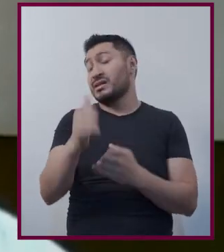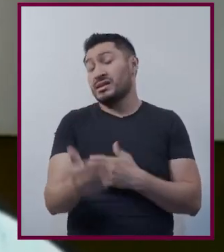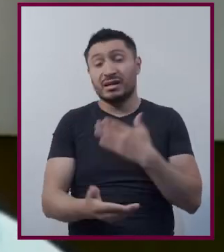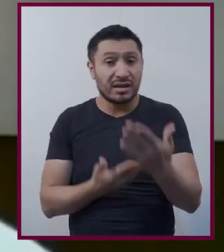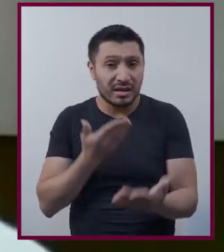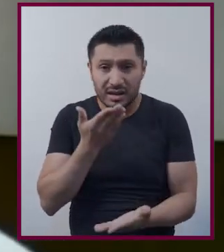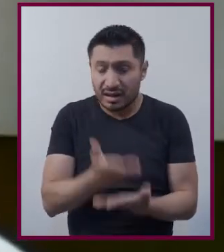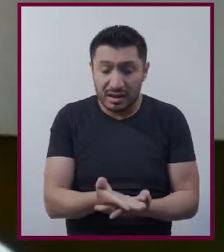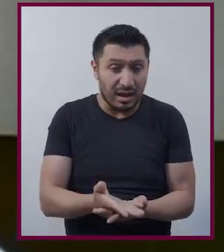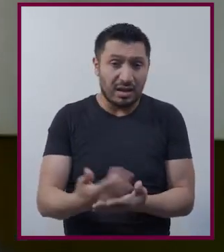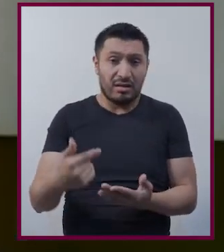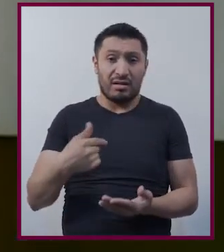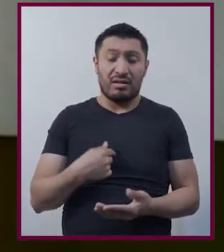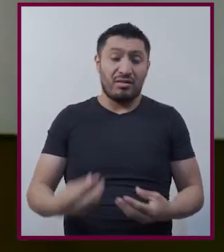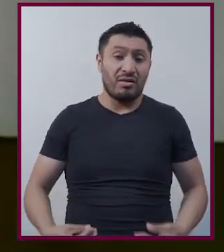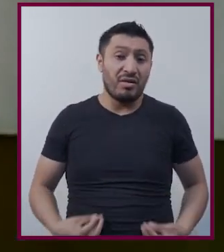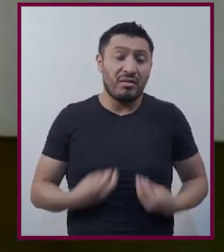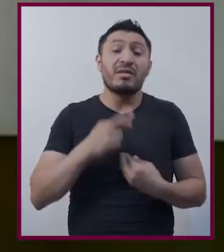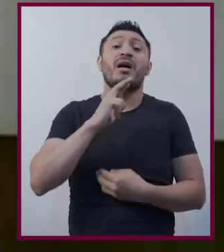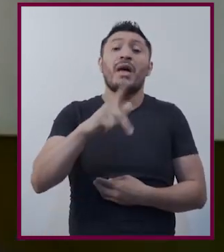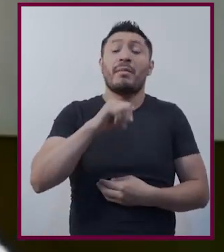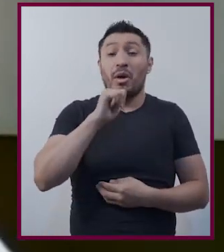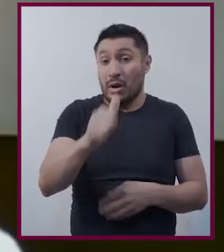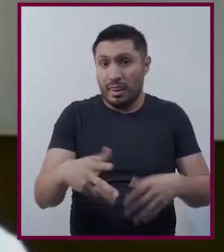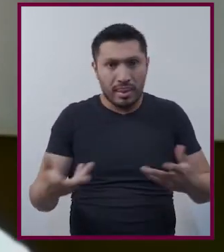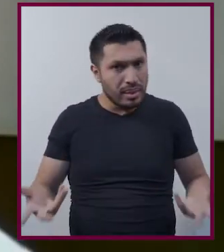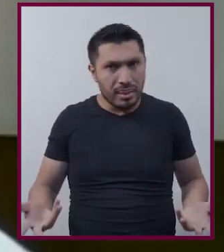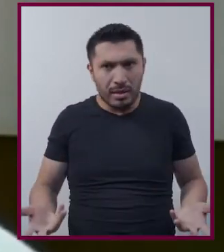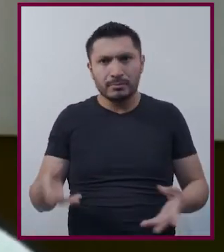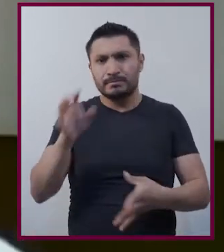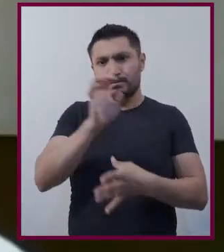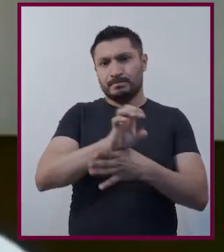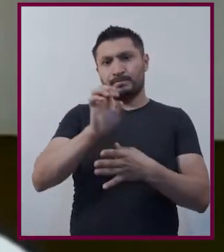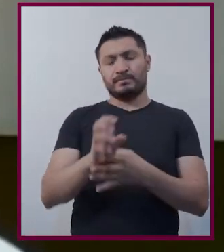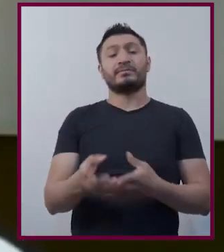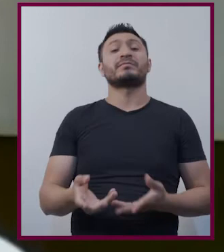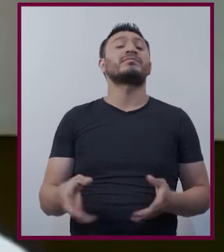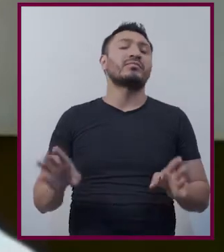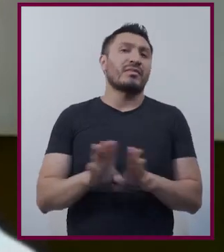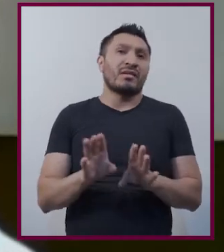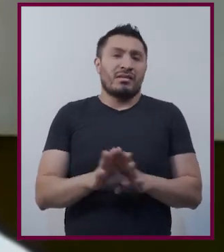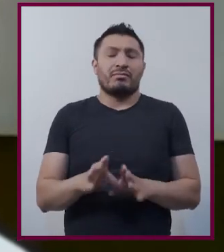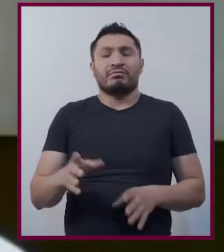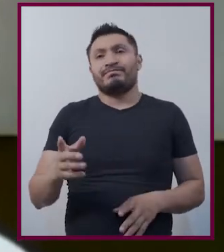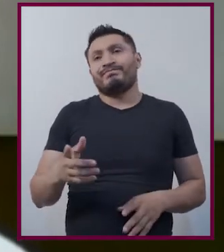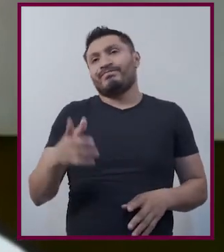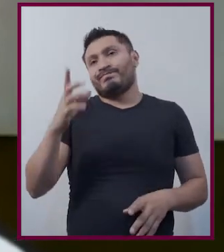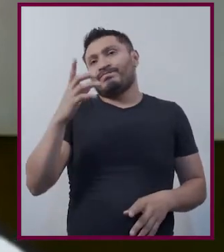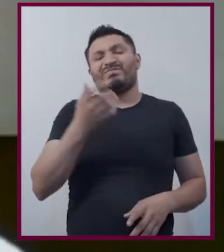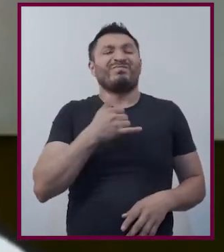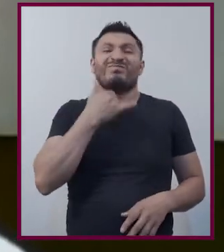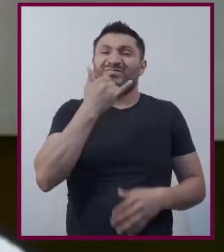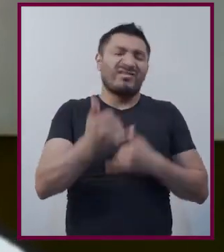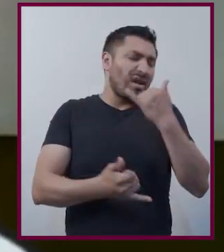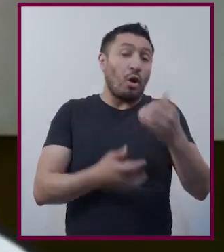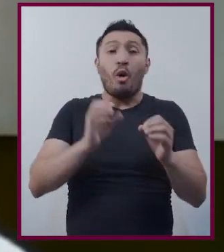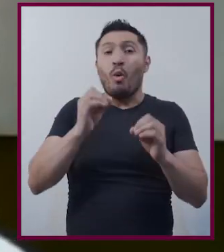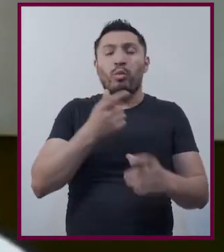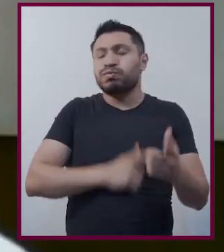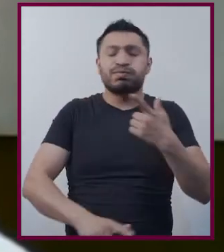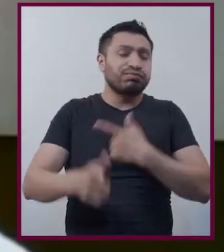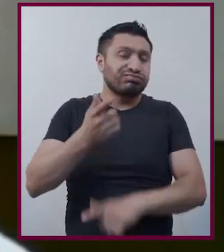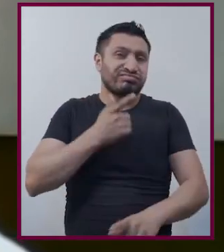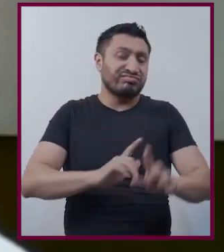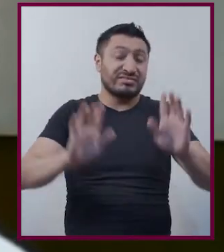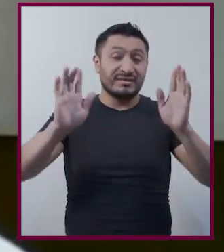ayudan a tener una mejor calidad de vida. Entonces hay este desencanto que lleva al abstencionismo y que también lleva a